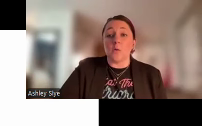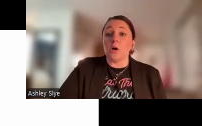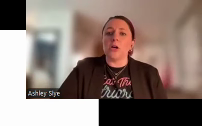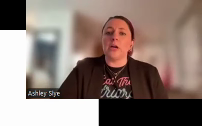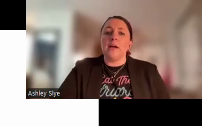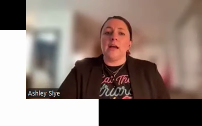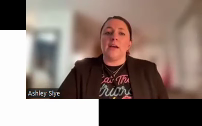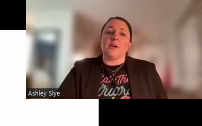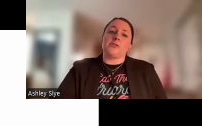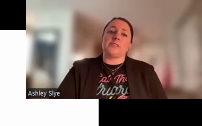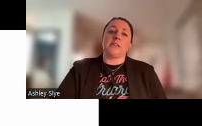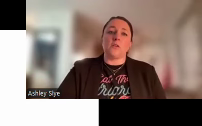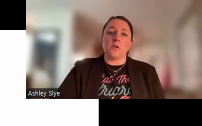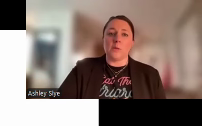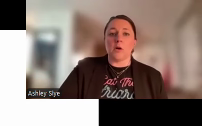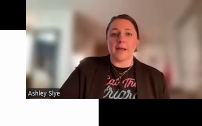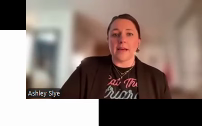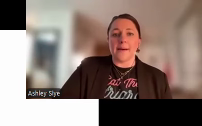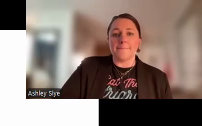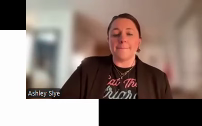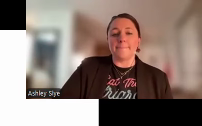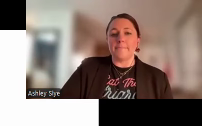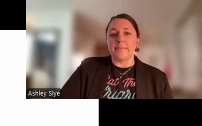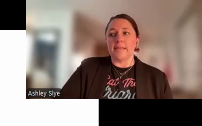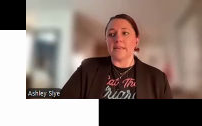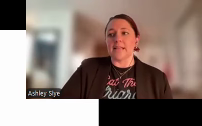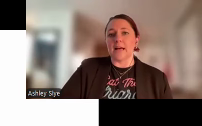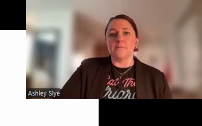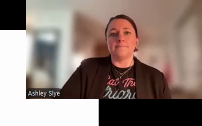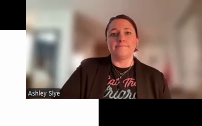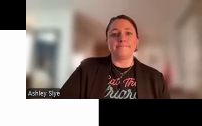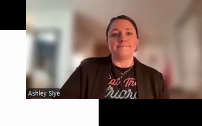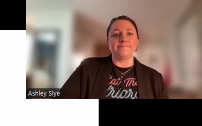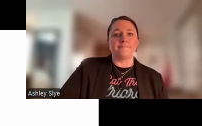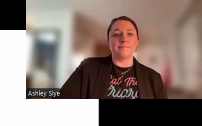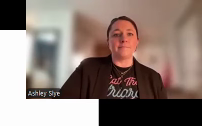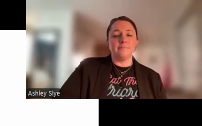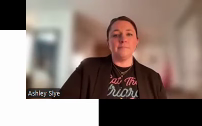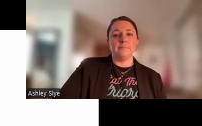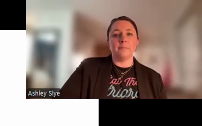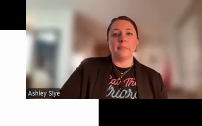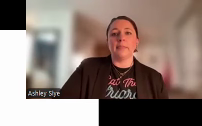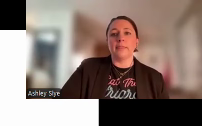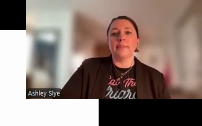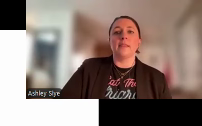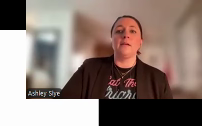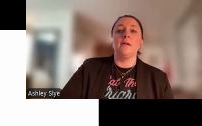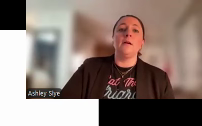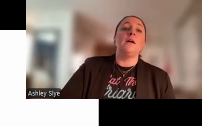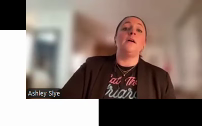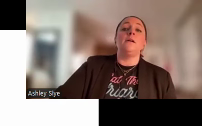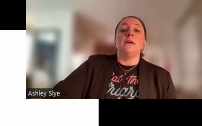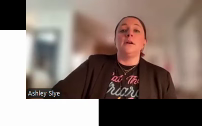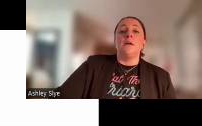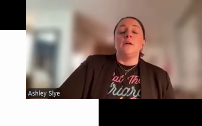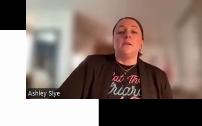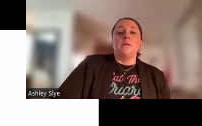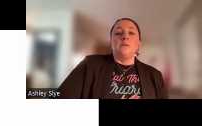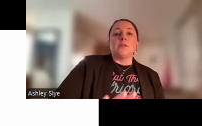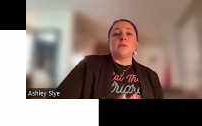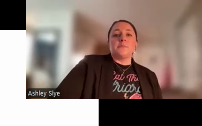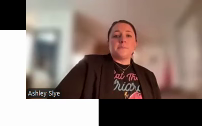tecnología porque, bueno, tiene que ver con este tipo de seguridades en cuanto al uso de la tecnología. Tienen más